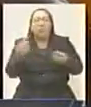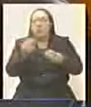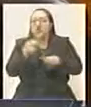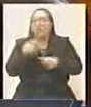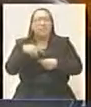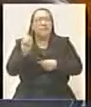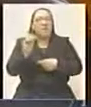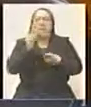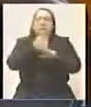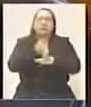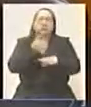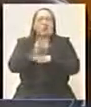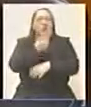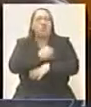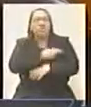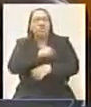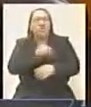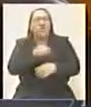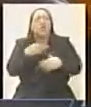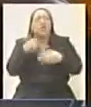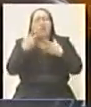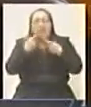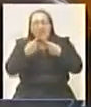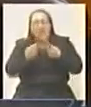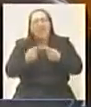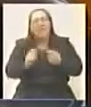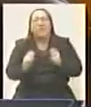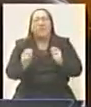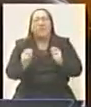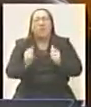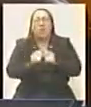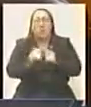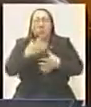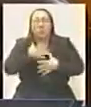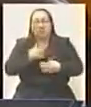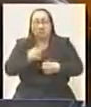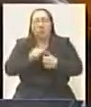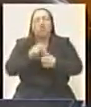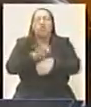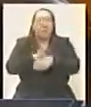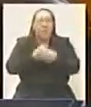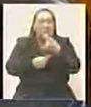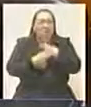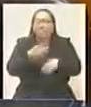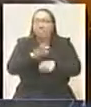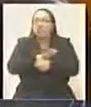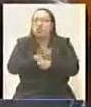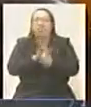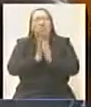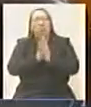miles recurren a los hospitales y que tienen que ser tratados con sus medicamentos